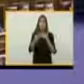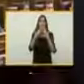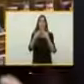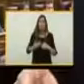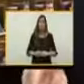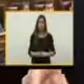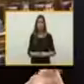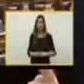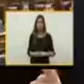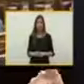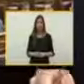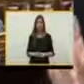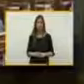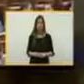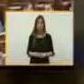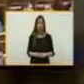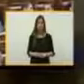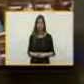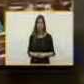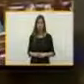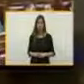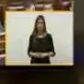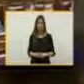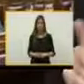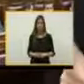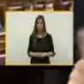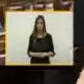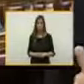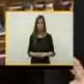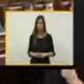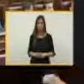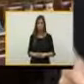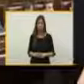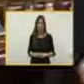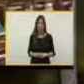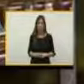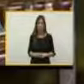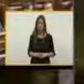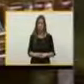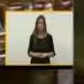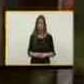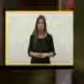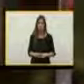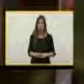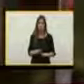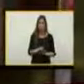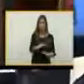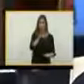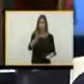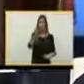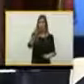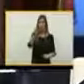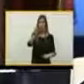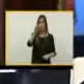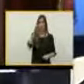queda... Claro, si queda... Se puede claro, ver. No, queda detrás de Podemos... Especulando, claro, si queda, claro, detrás de Podemos, si queda por detrás de Podemos el Partido Socialista... Si queda detrás de Podemos,